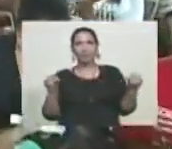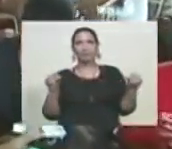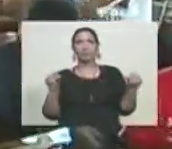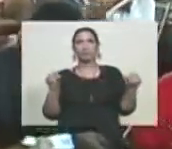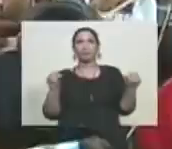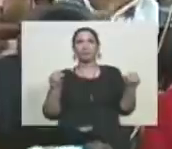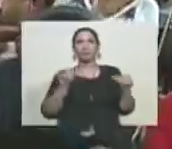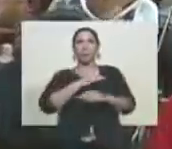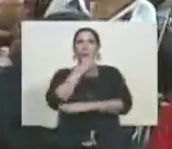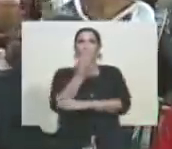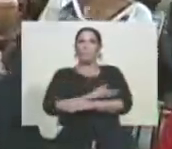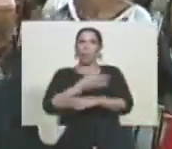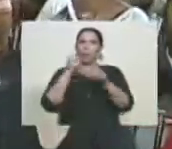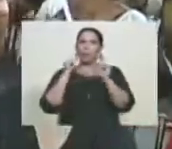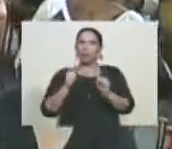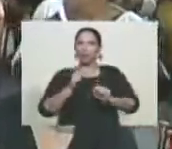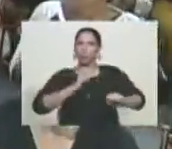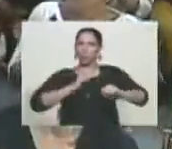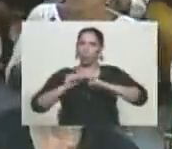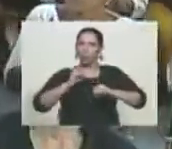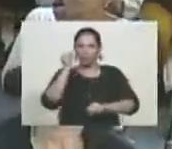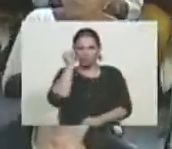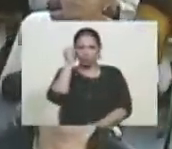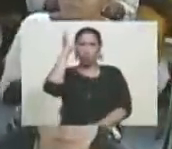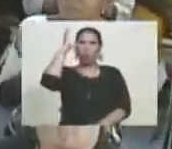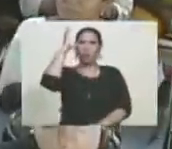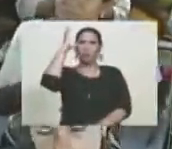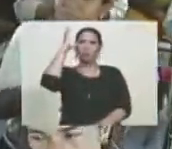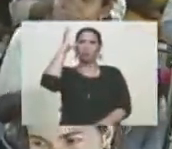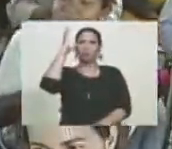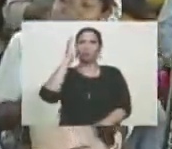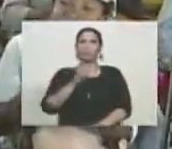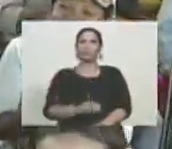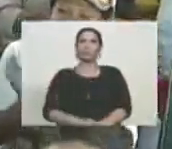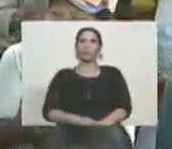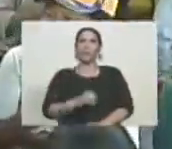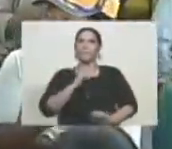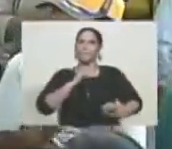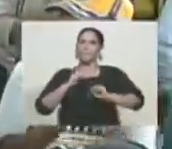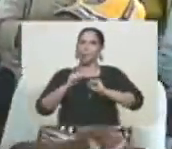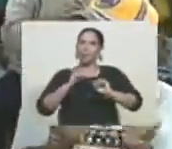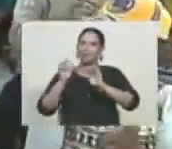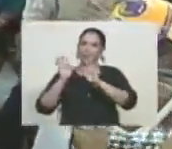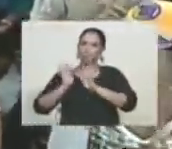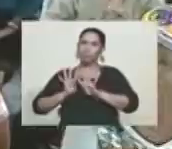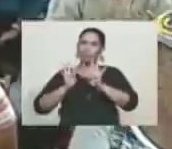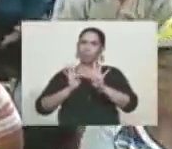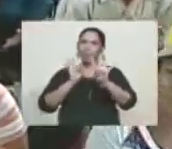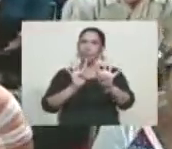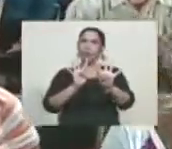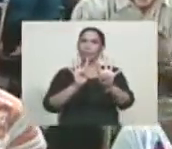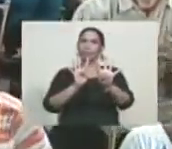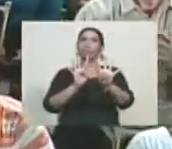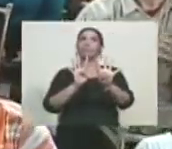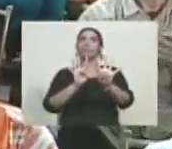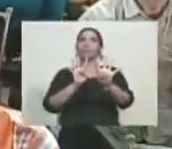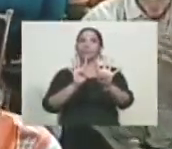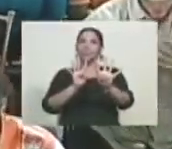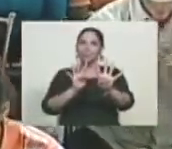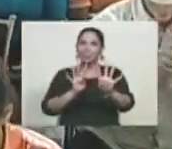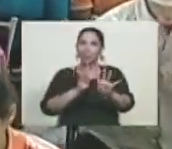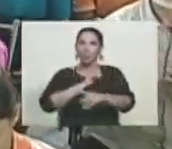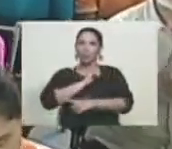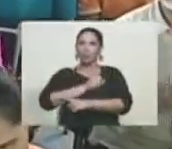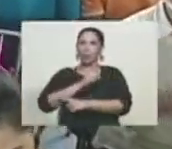un poderoso movimiento por su capacidad de movilización, de denuncia,